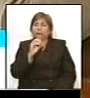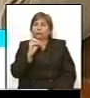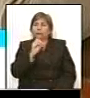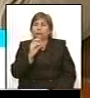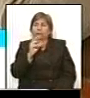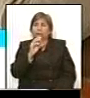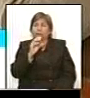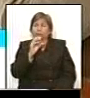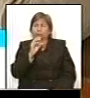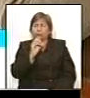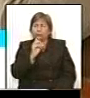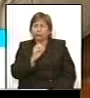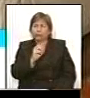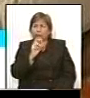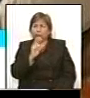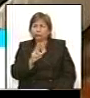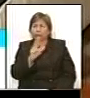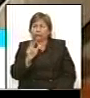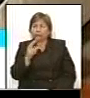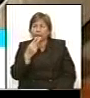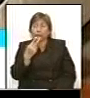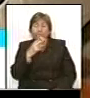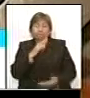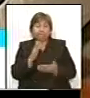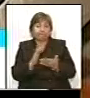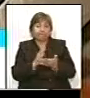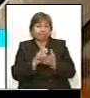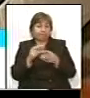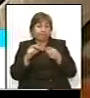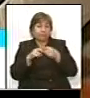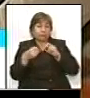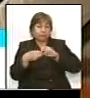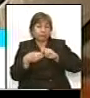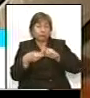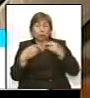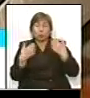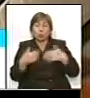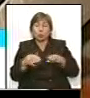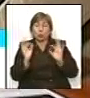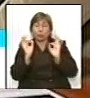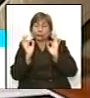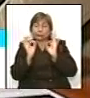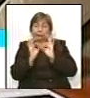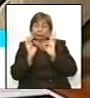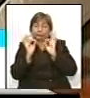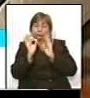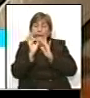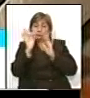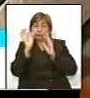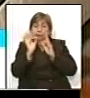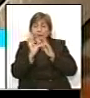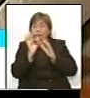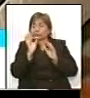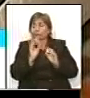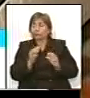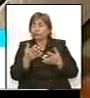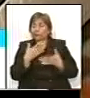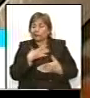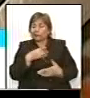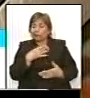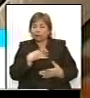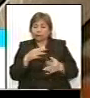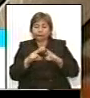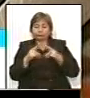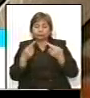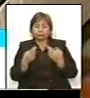nosotros estamos encontrando dos problemas bastante puntuales que me gustaría que en esta reunión